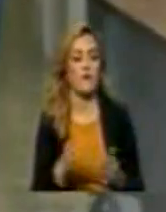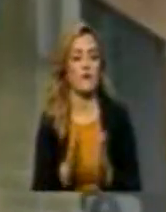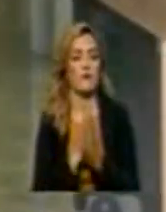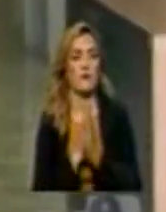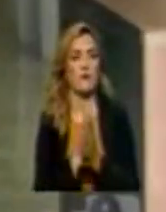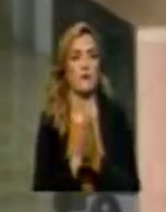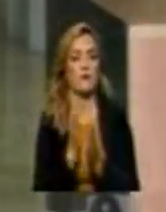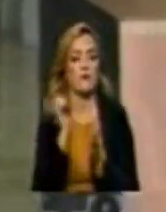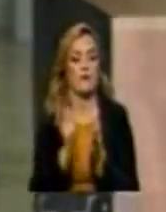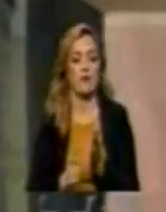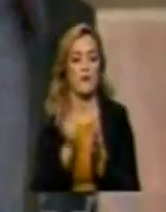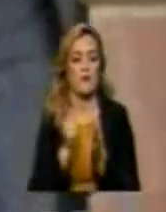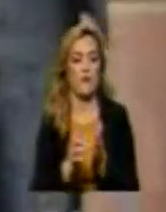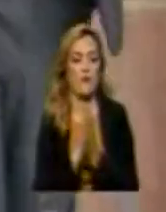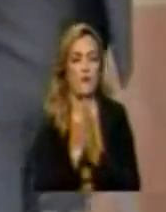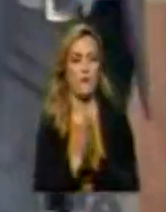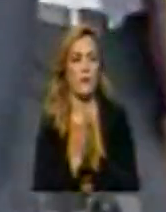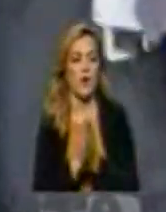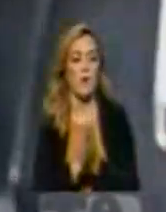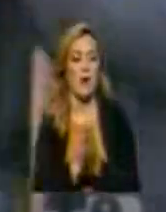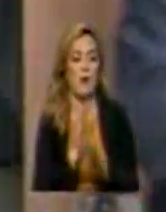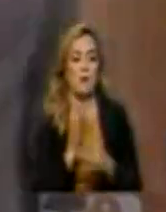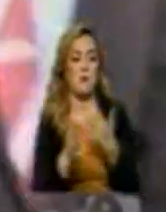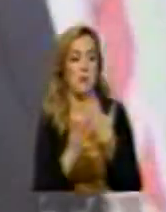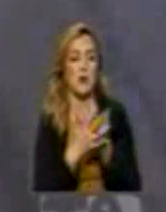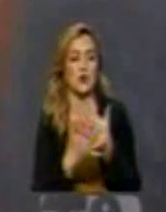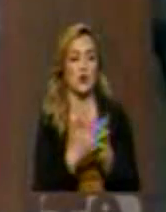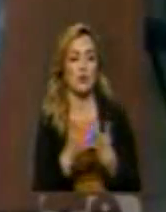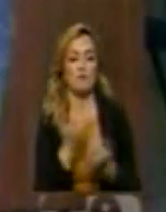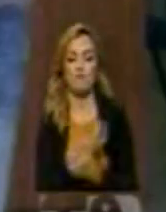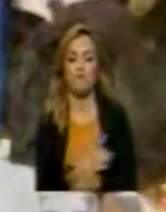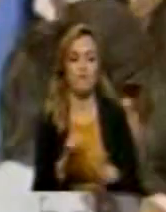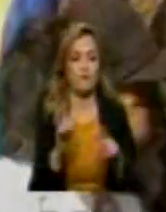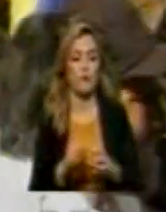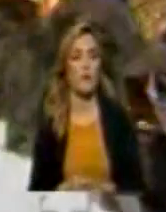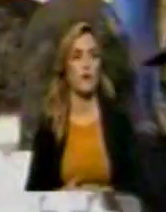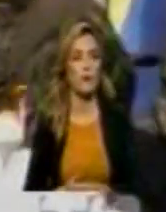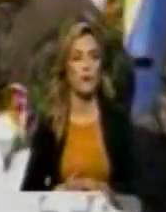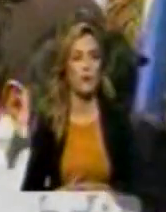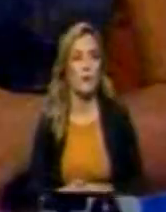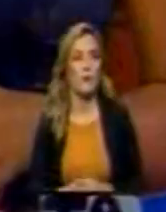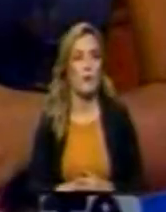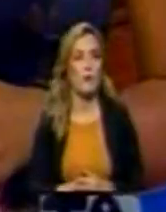revocatoria de la prisión preventiva. Fausto Yepes, 24 horas.